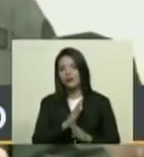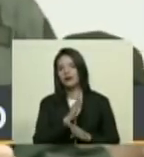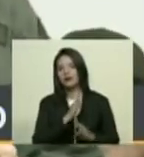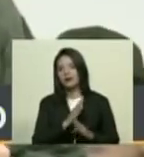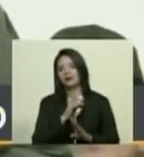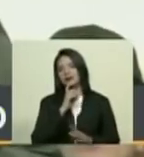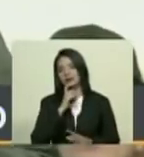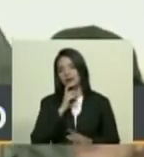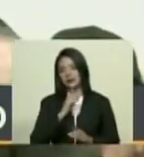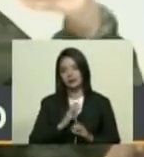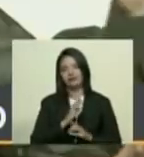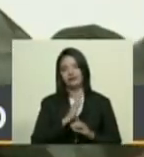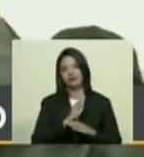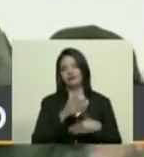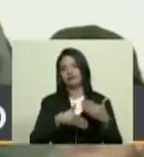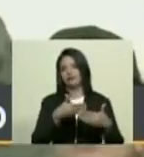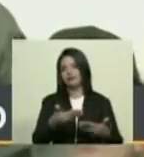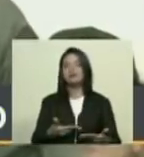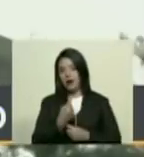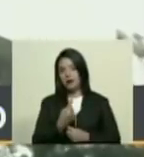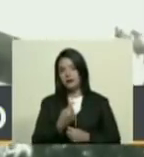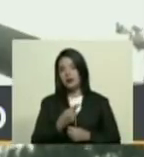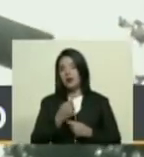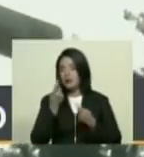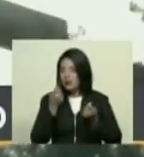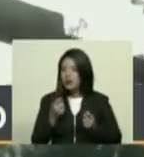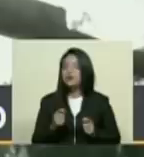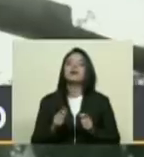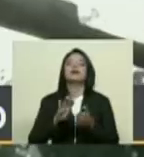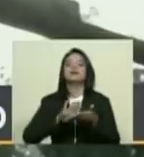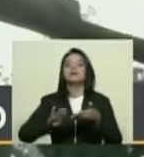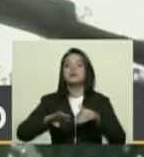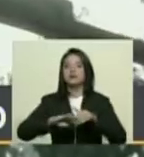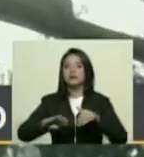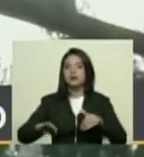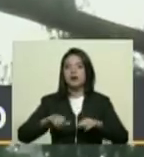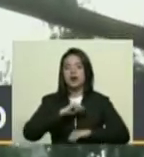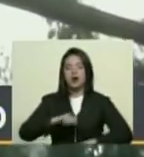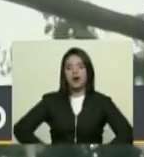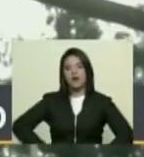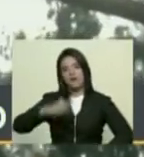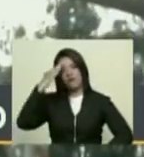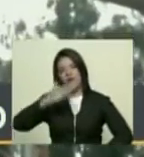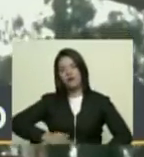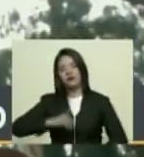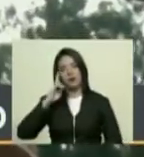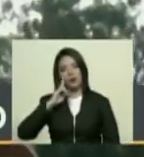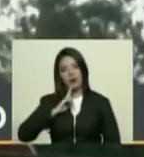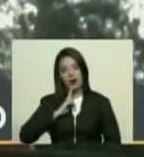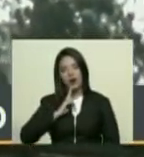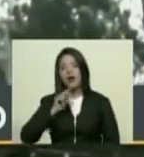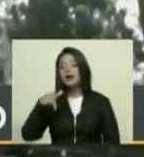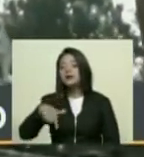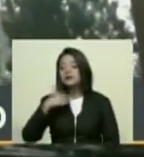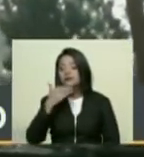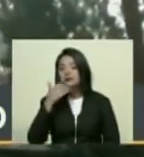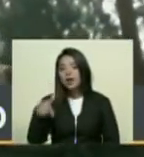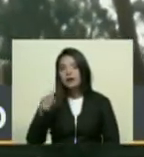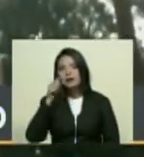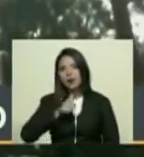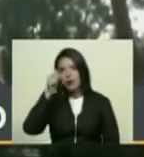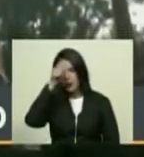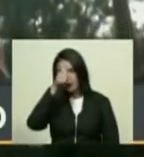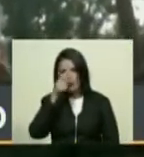salvando las dificultades, salvando las amenazas, intentos de división en la Fuerza Armada Nacional Bolivariana. Este fin de semana fue una